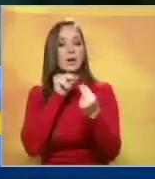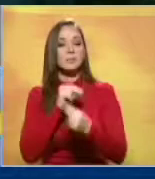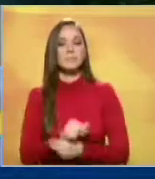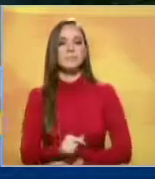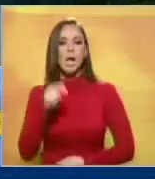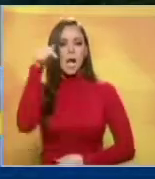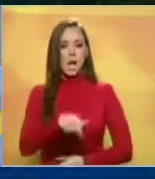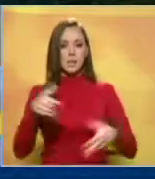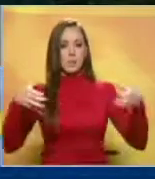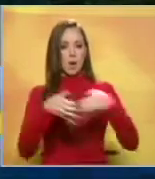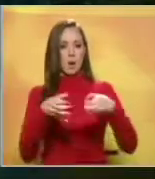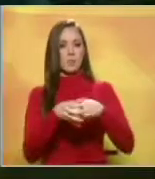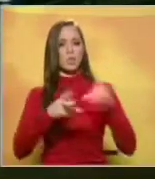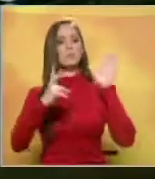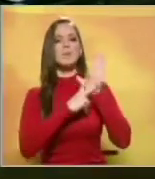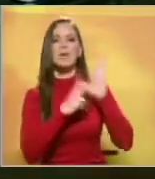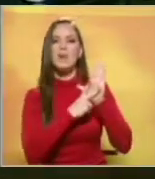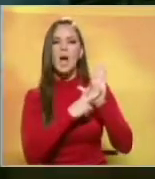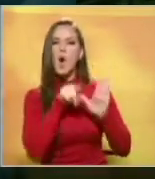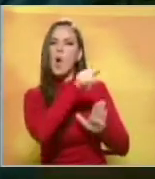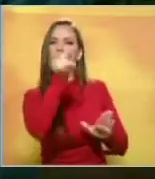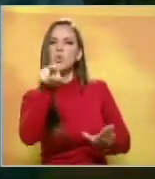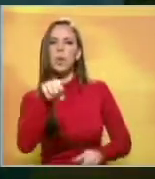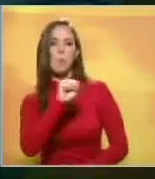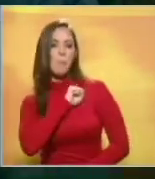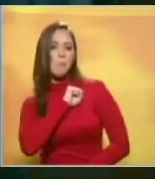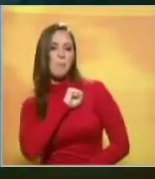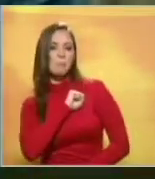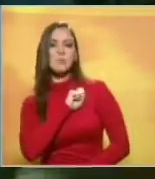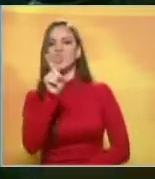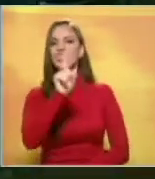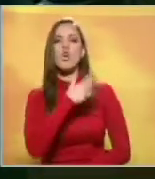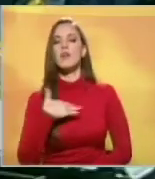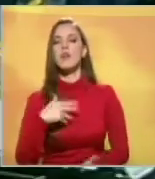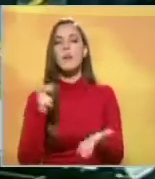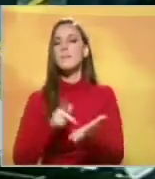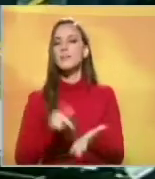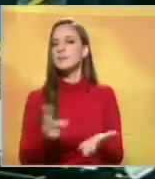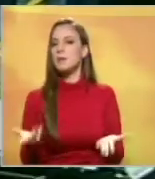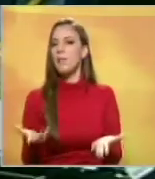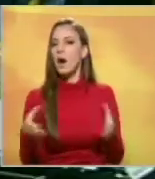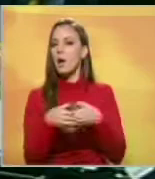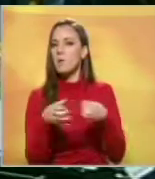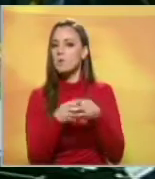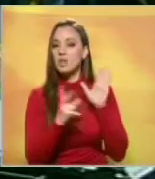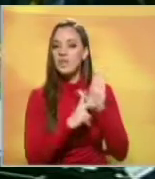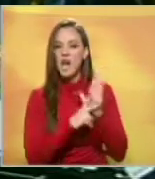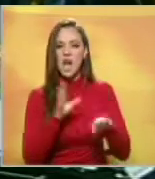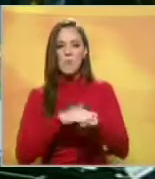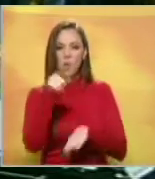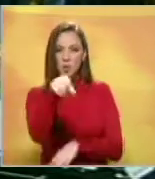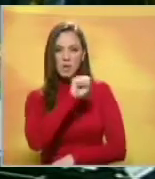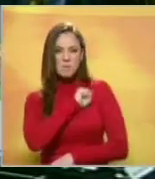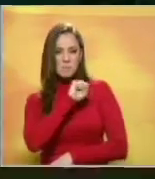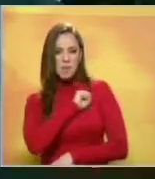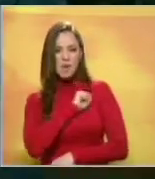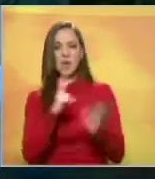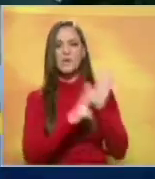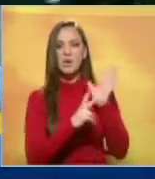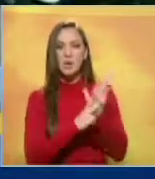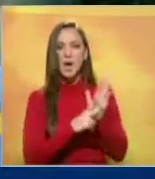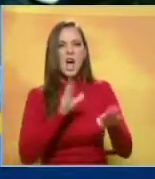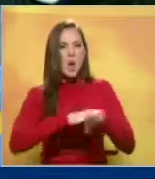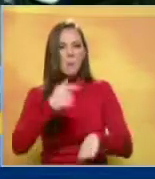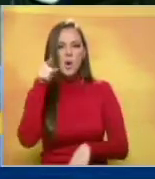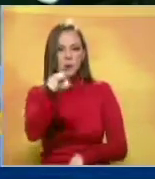hay una comisión de la verdad y ustedes cobardemente no han querido participar en la comisión de la verdad porque le tienen miedo a la verdad porque le tienen miedo